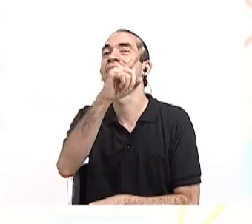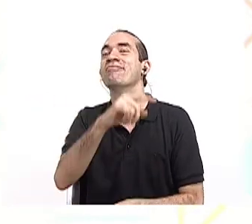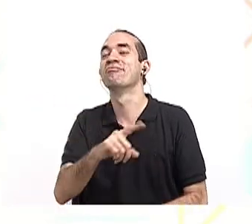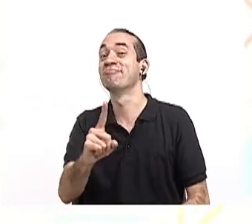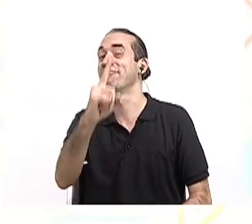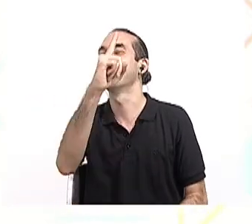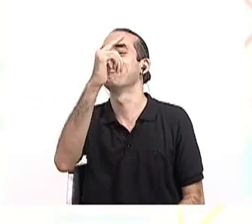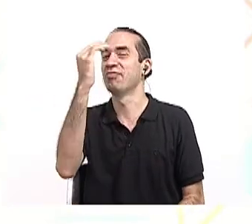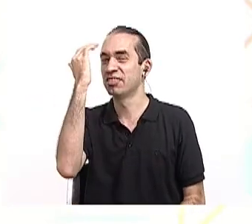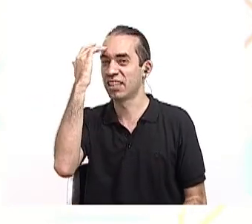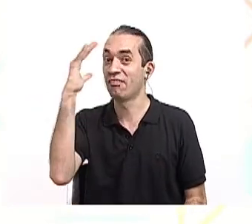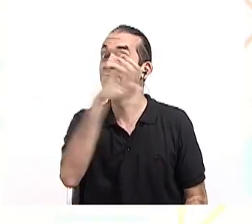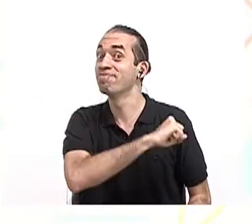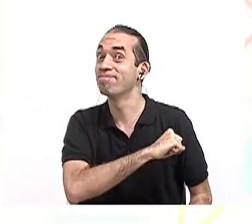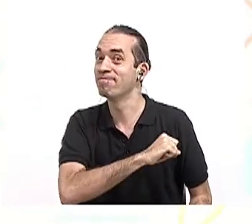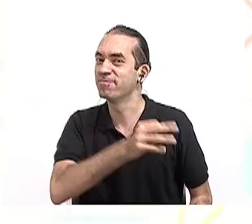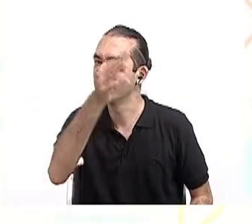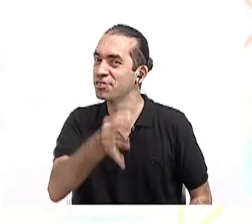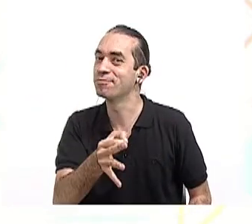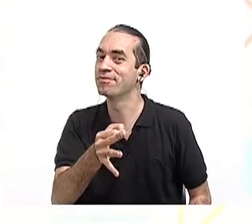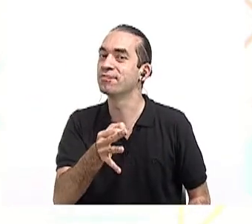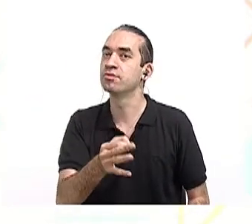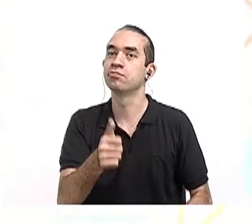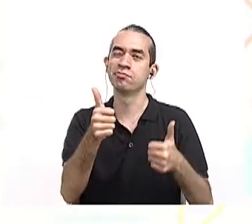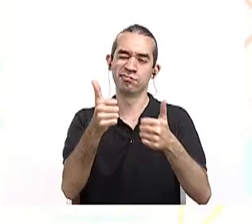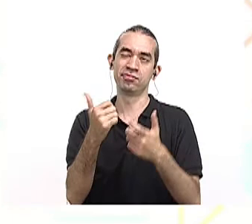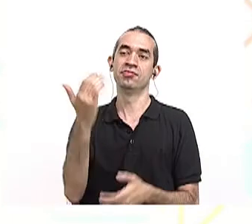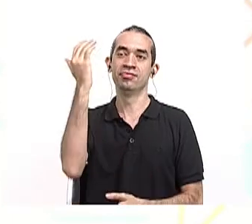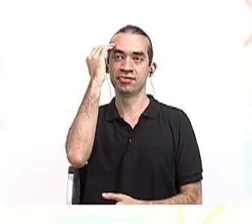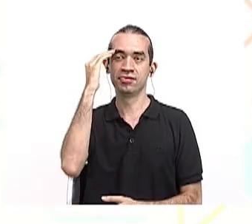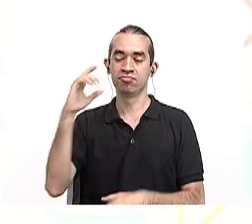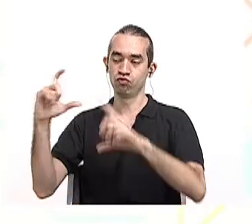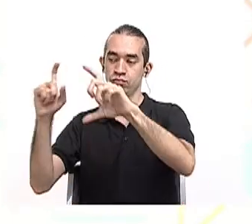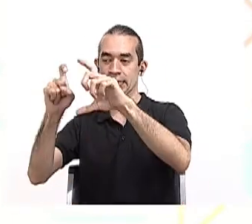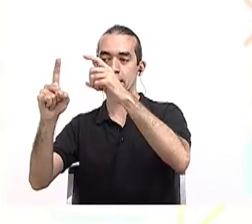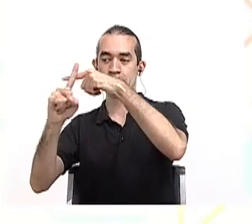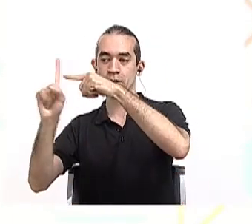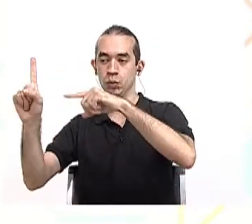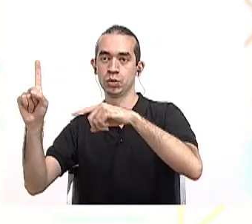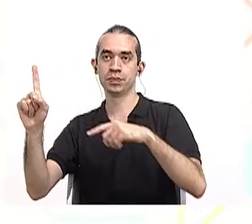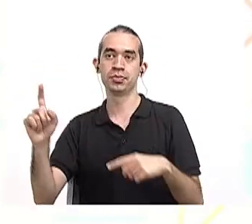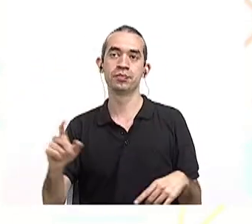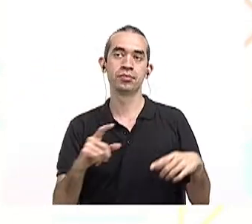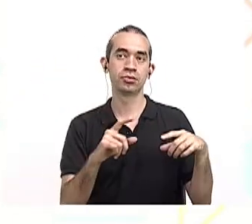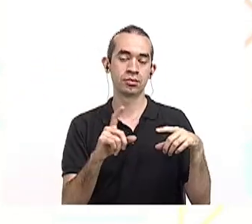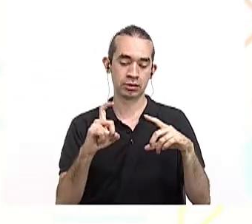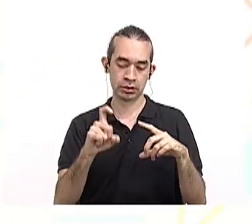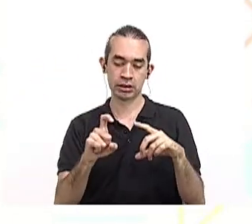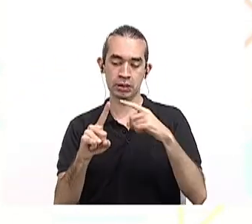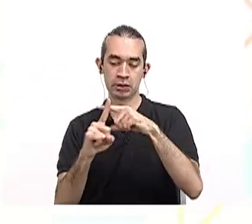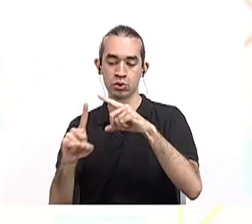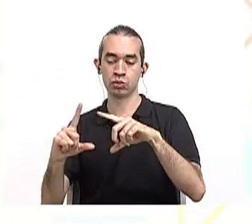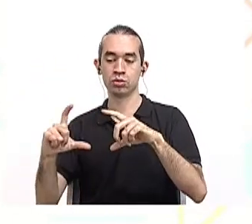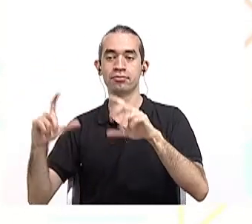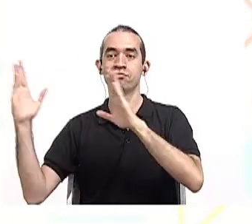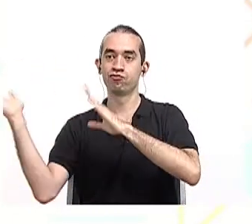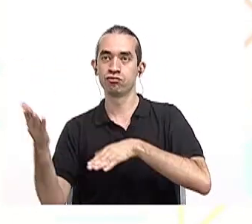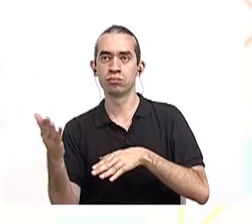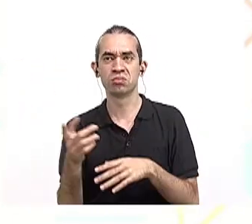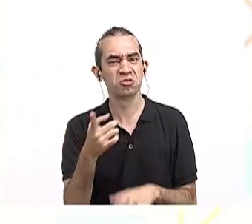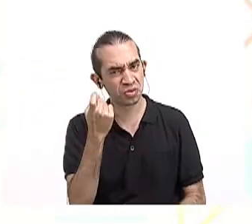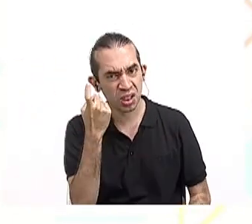Apuesto que ya los tienen. Muy bien, x más 1 con el x más 1. Y aún nos queda